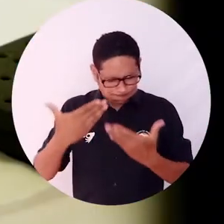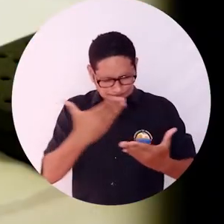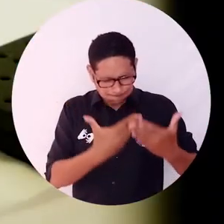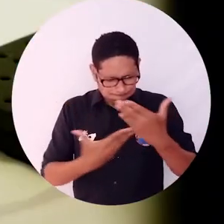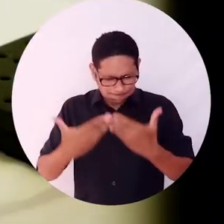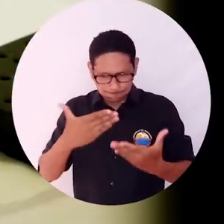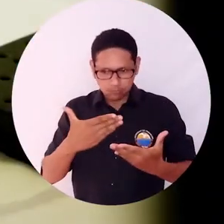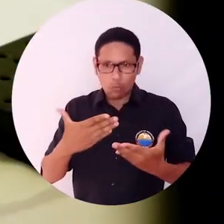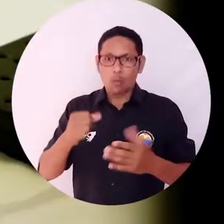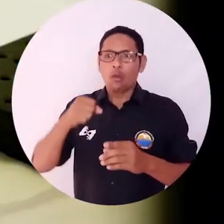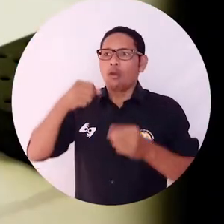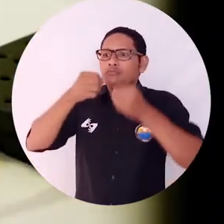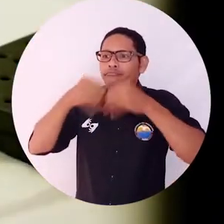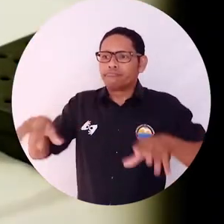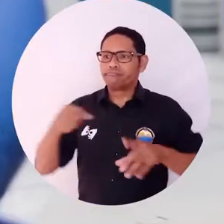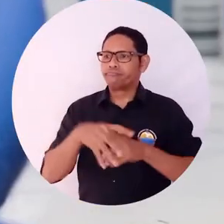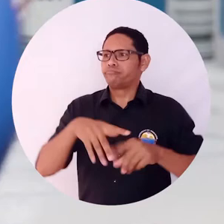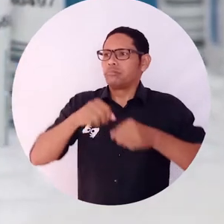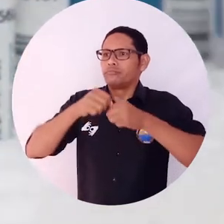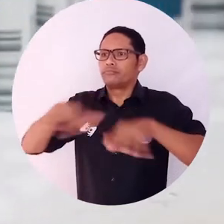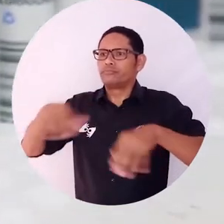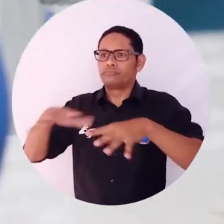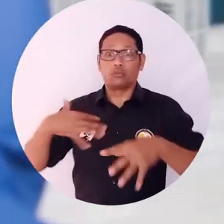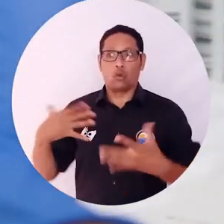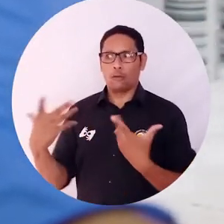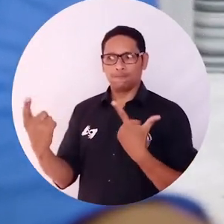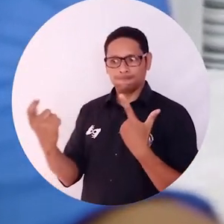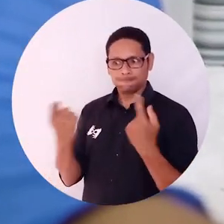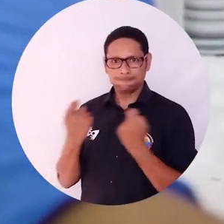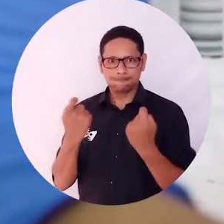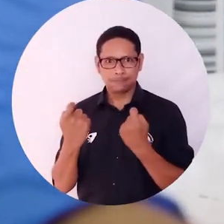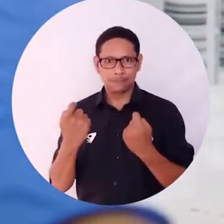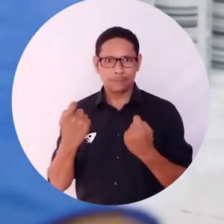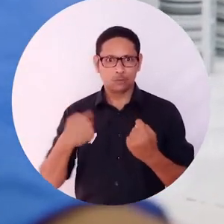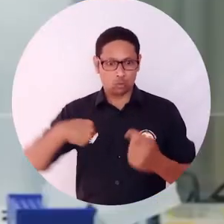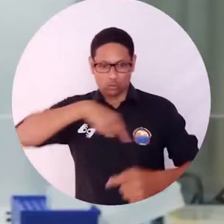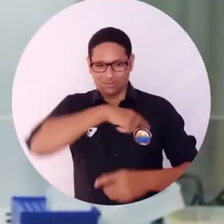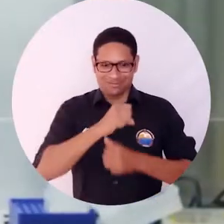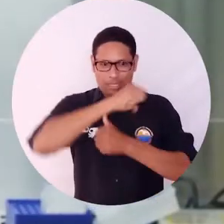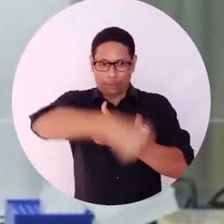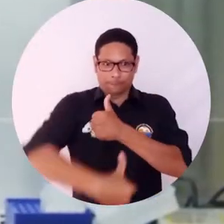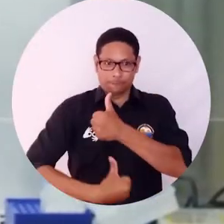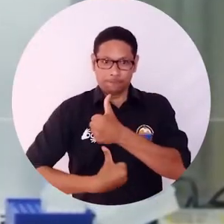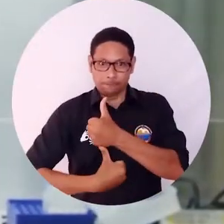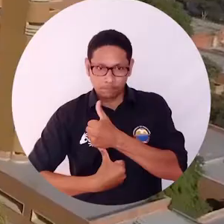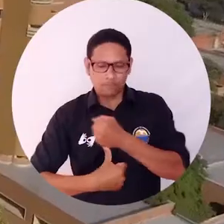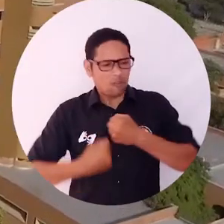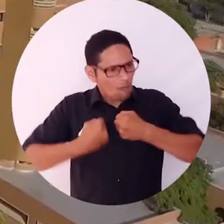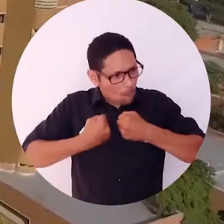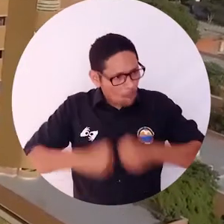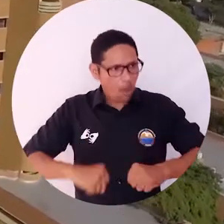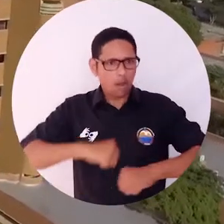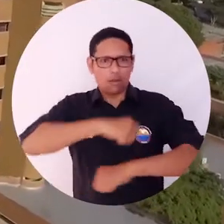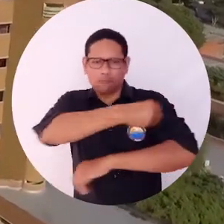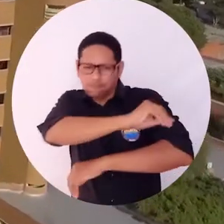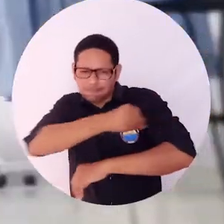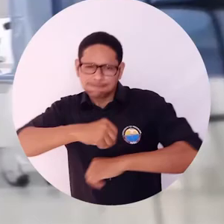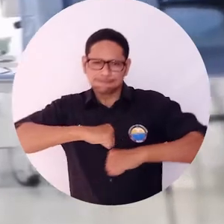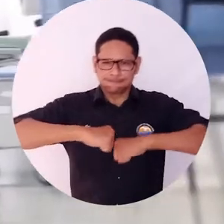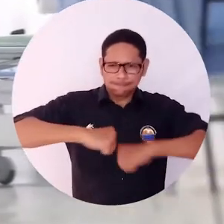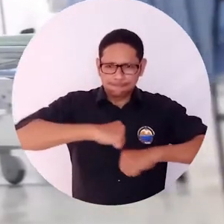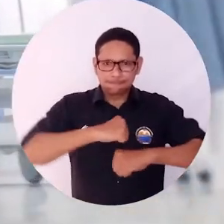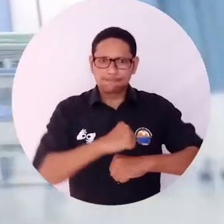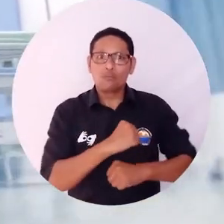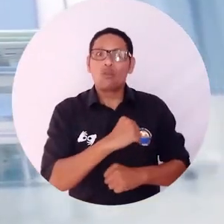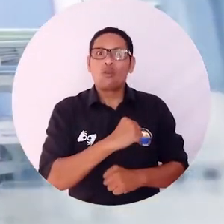epidemia. Desde la Vicerrectoría de Investigación se han gestionado esfuerzos con el Hospital Julio